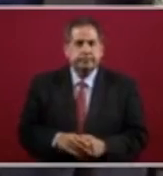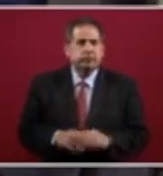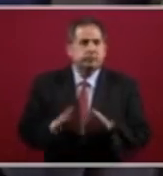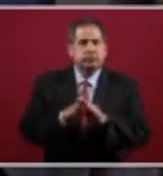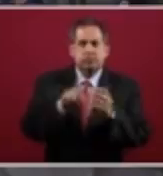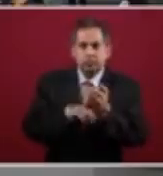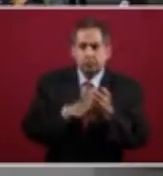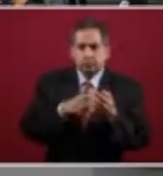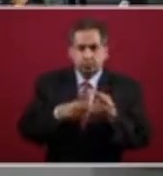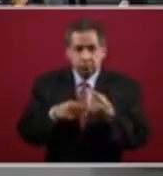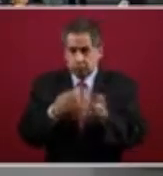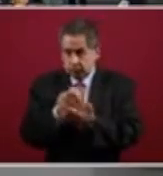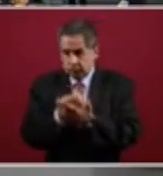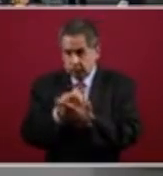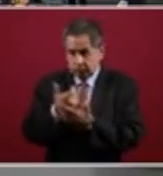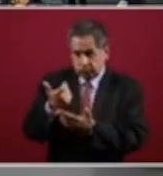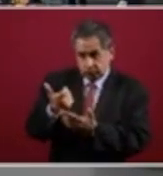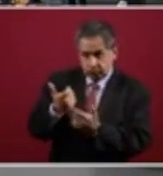precisamente porque está bien la economía,